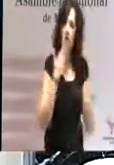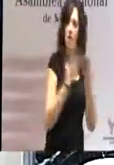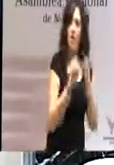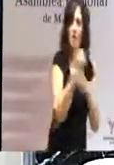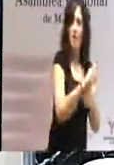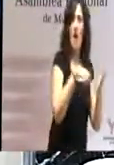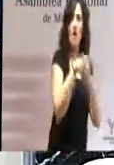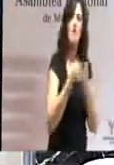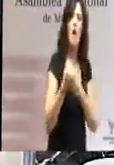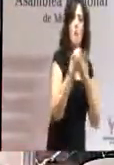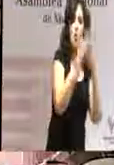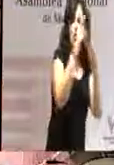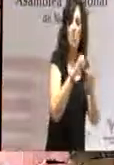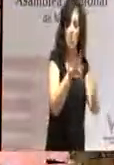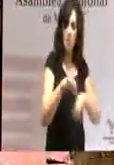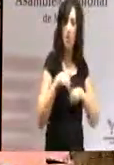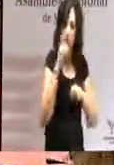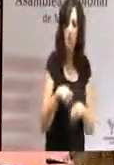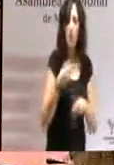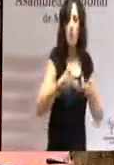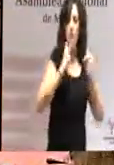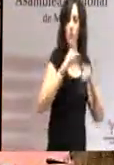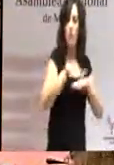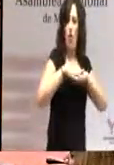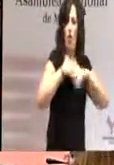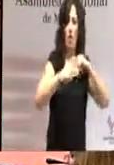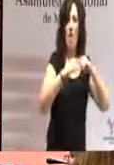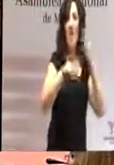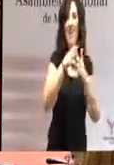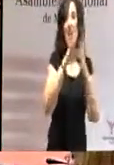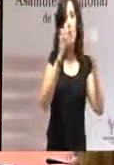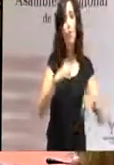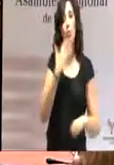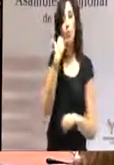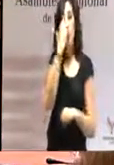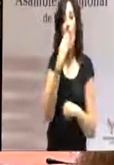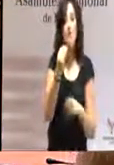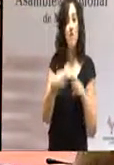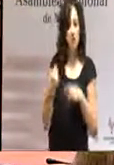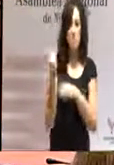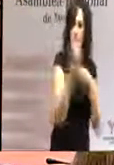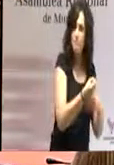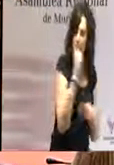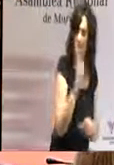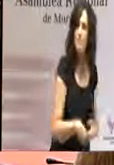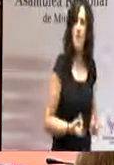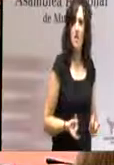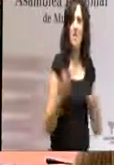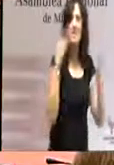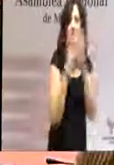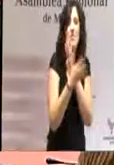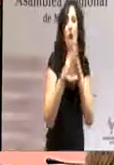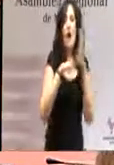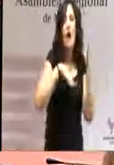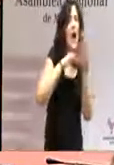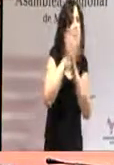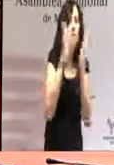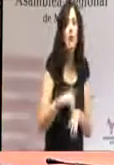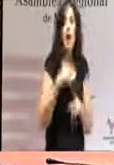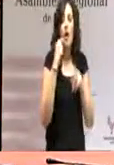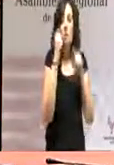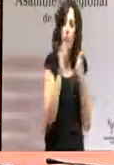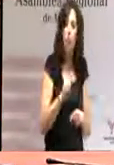para que gobernaran. Y los grandes acuerdos como el AVE ha estado ahí. Y aunque les enmendó los presupuestos, se los acabó votando a favor. Aquí,